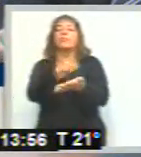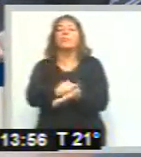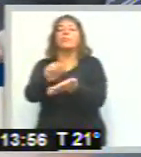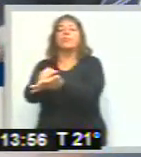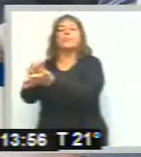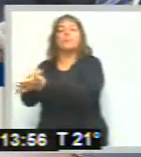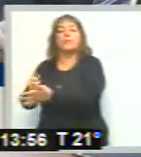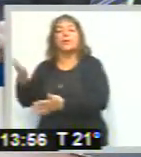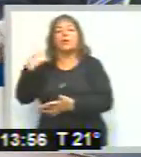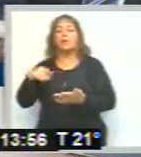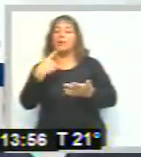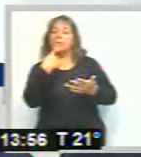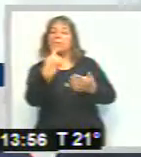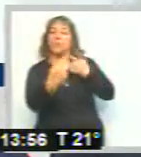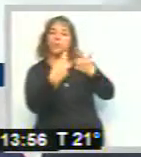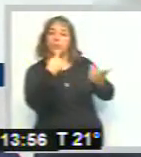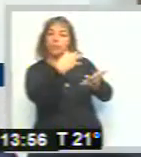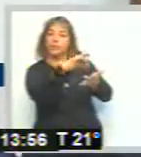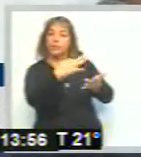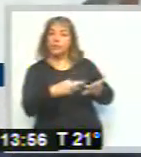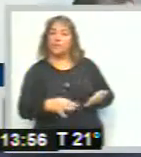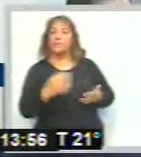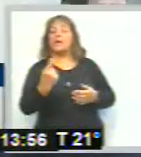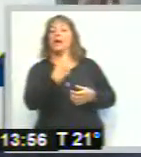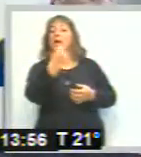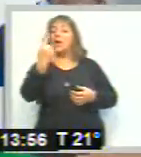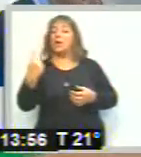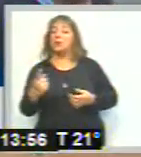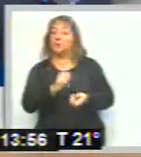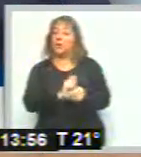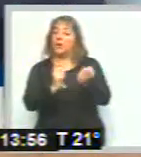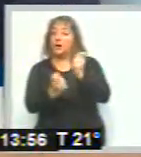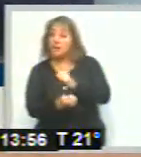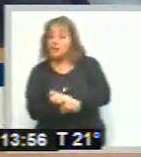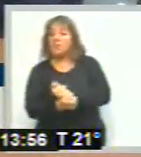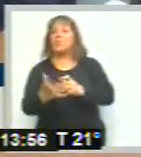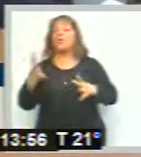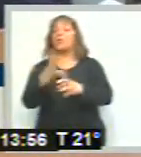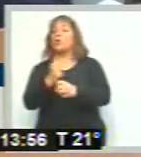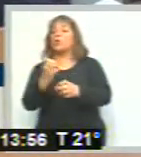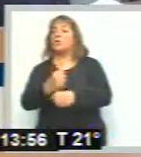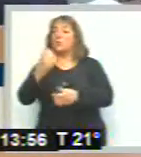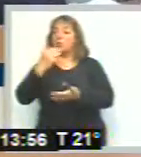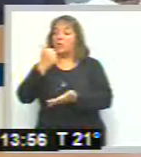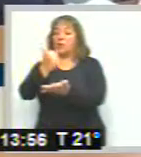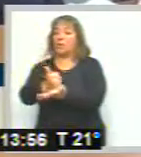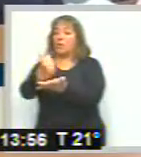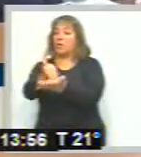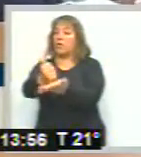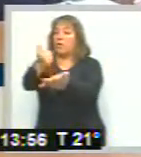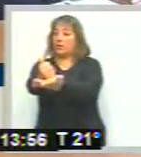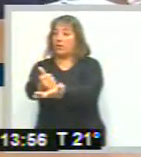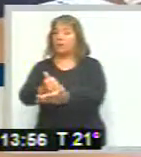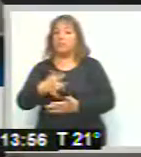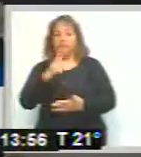realizado a través de un relevamiento, y adecuando cada una de las paradas de transporte público de pasajeros en cuanto a lo que hace a peatón, porque